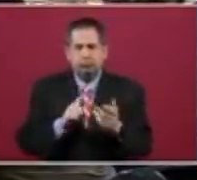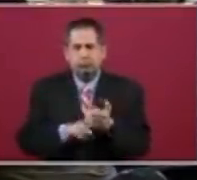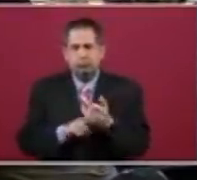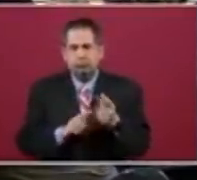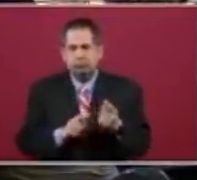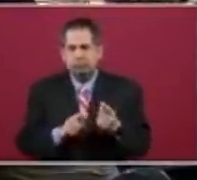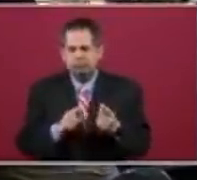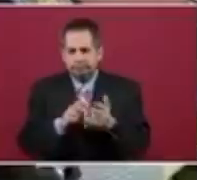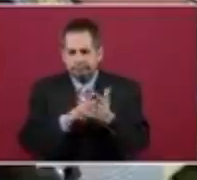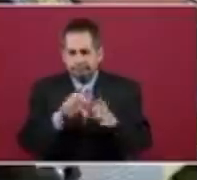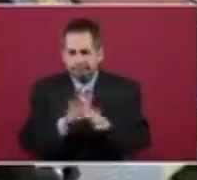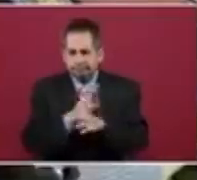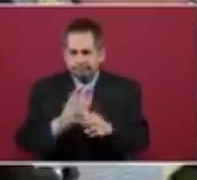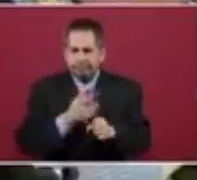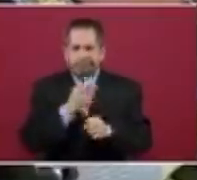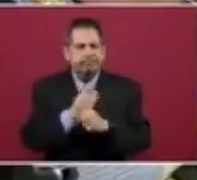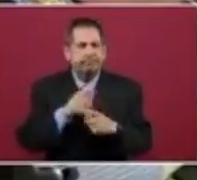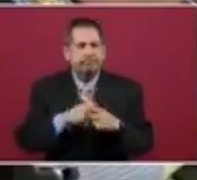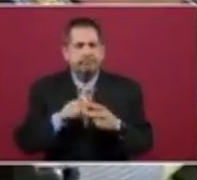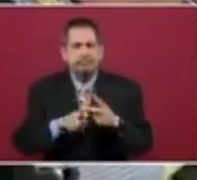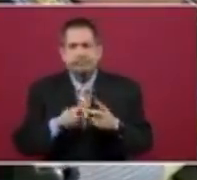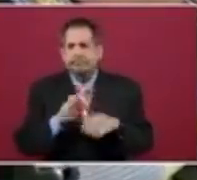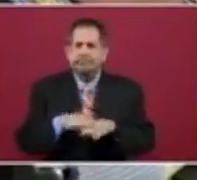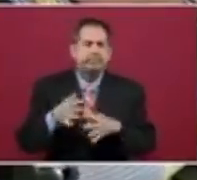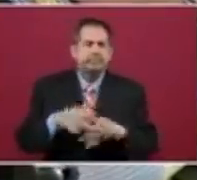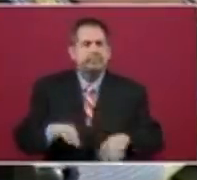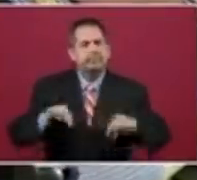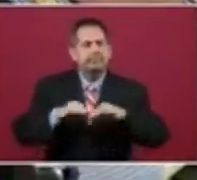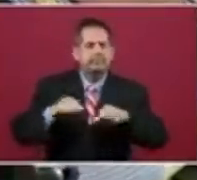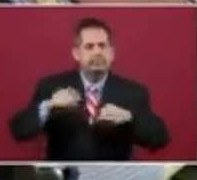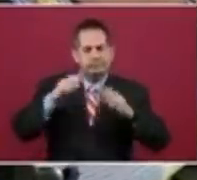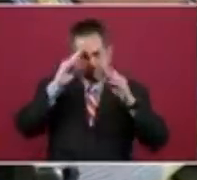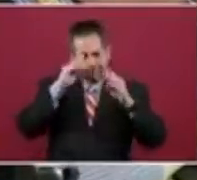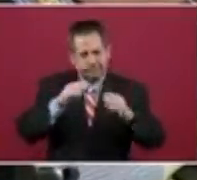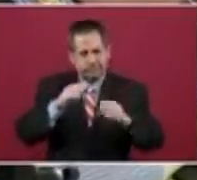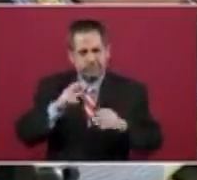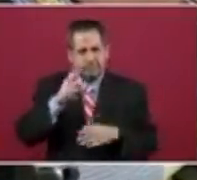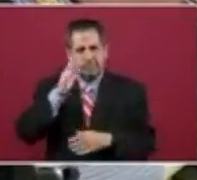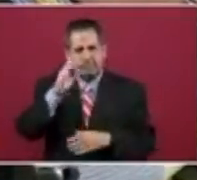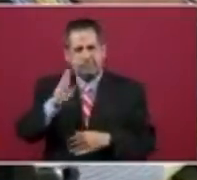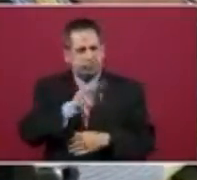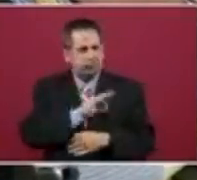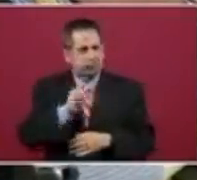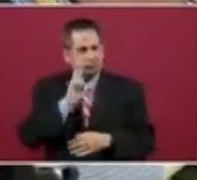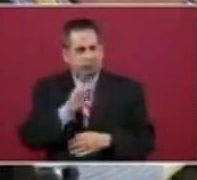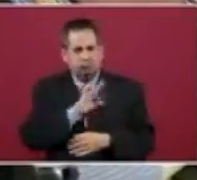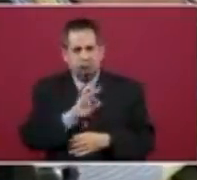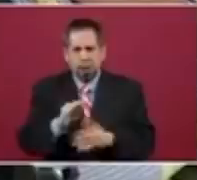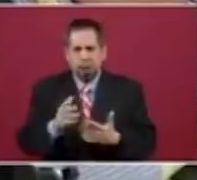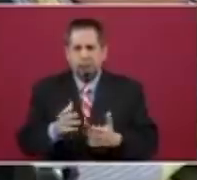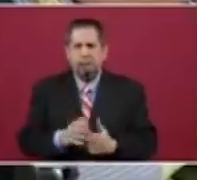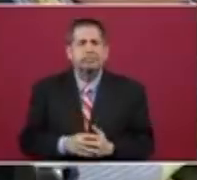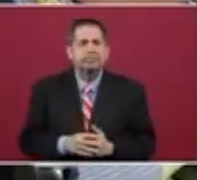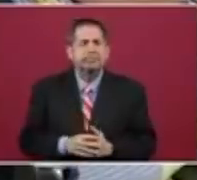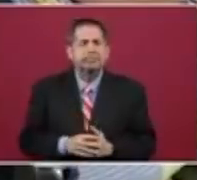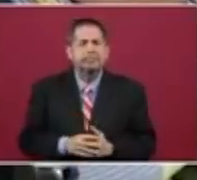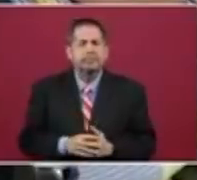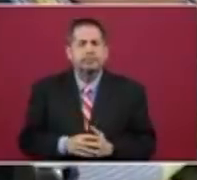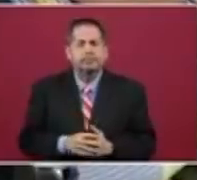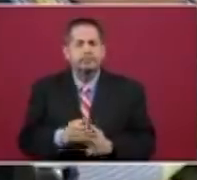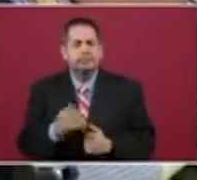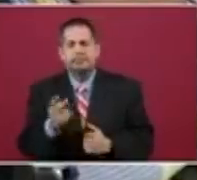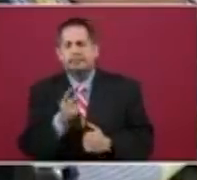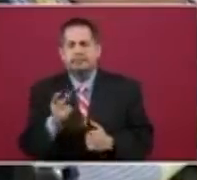a este marco legal y que son fundamentales para lograr la conciliación entre las